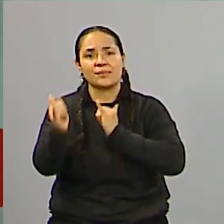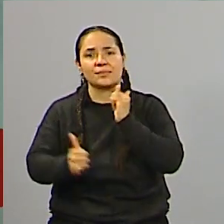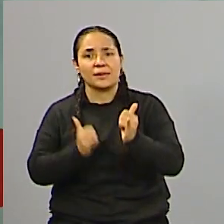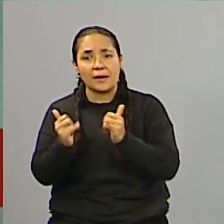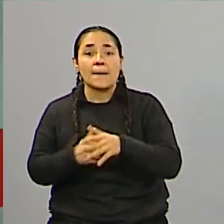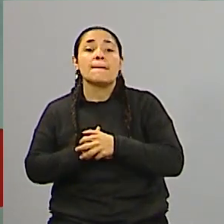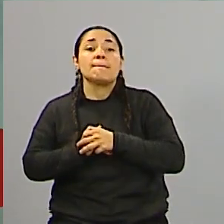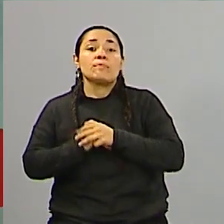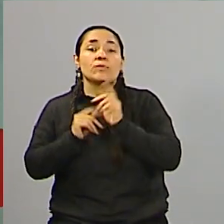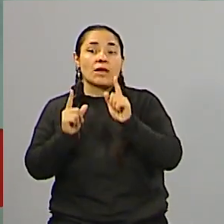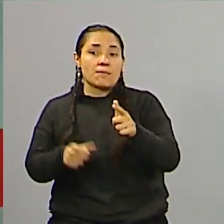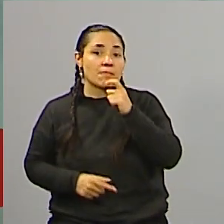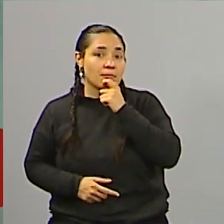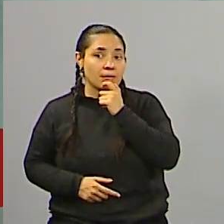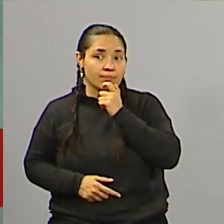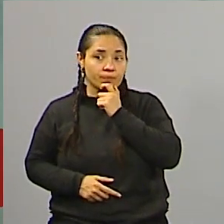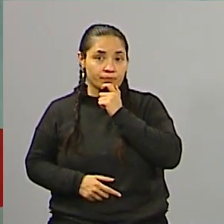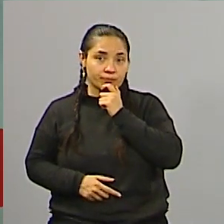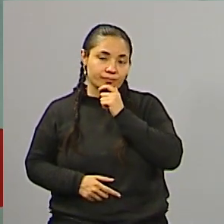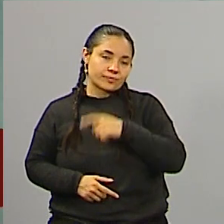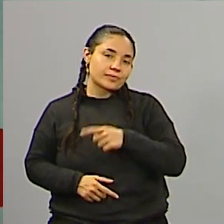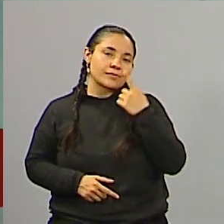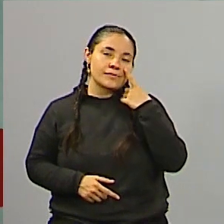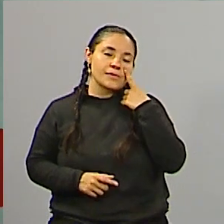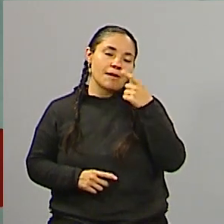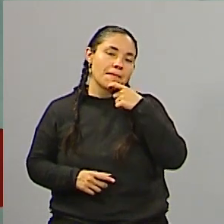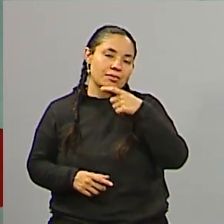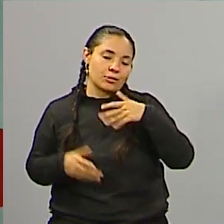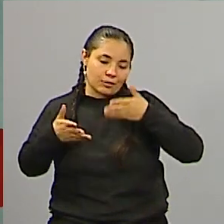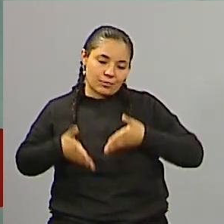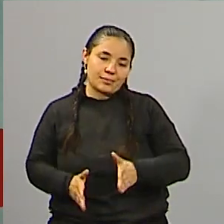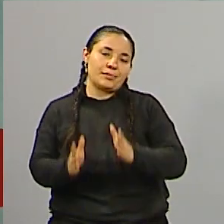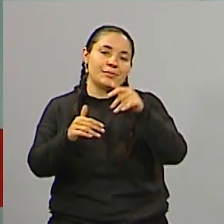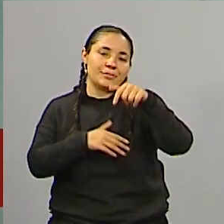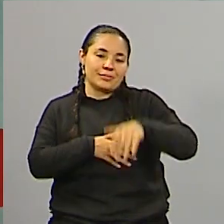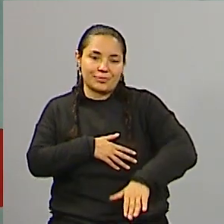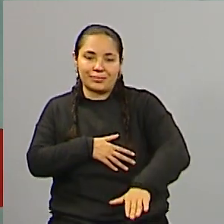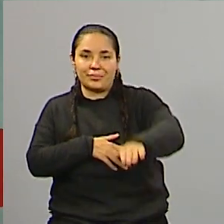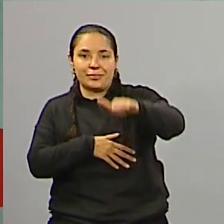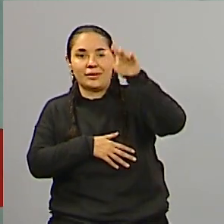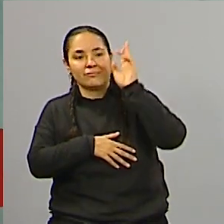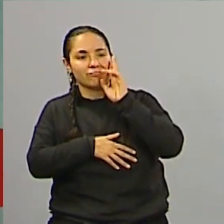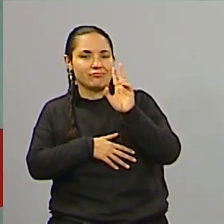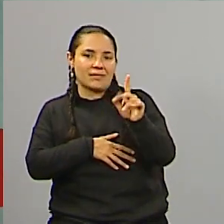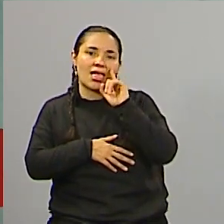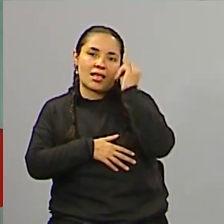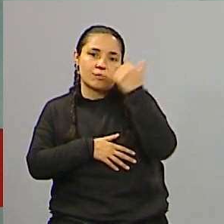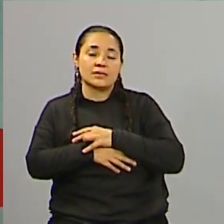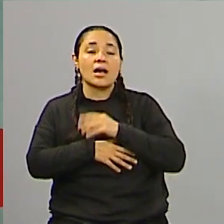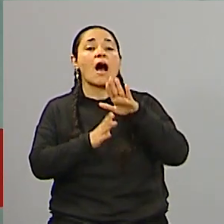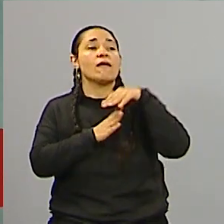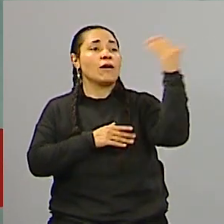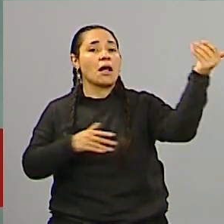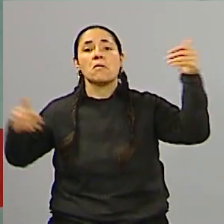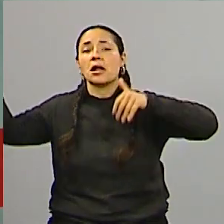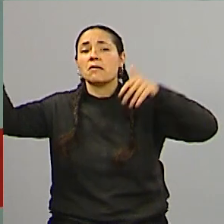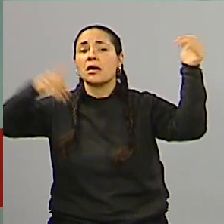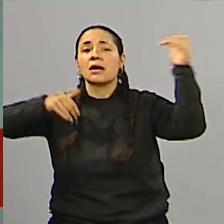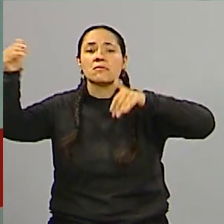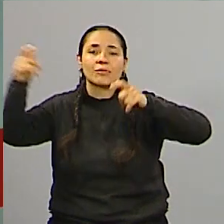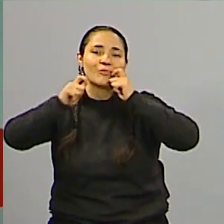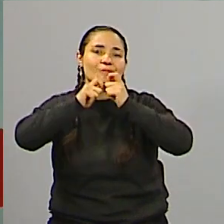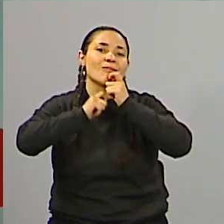hay que rever, son cuestiones por ahí hasta simplistas, pero el principal objetivo de una gestión municipal es que la